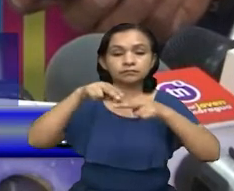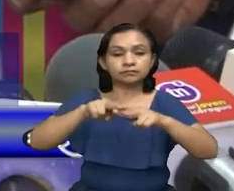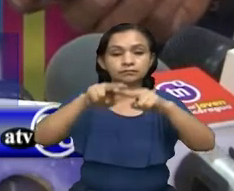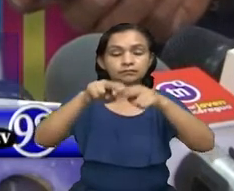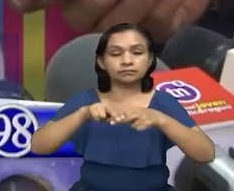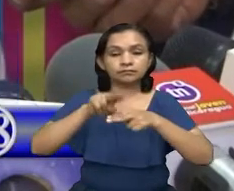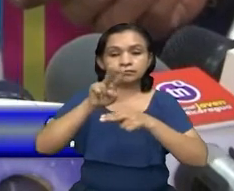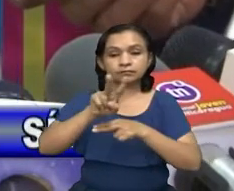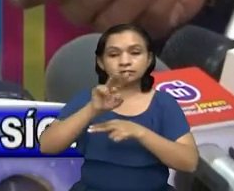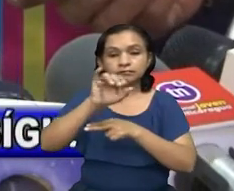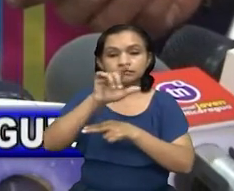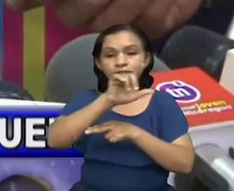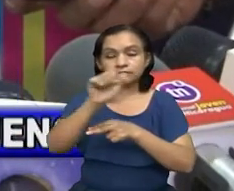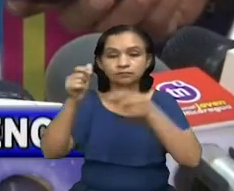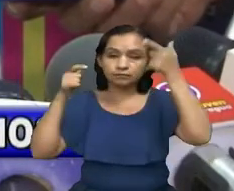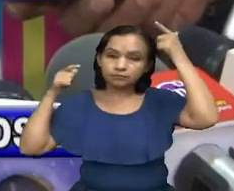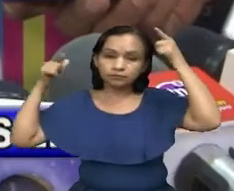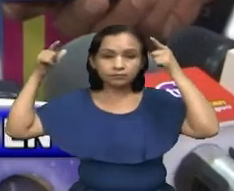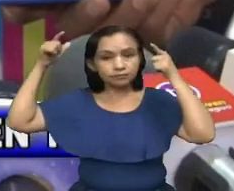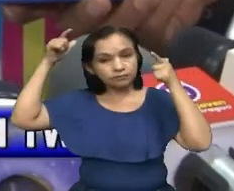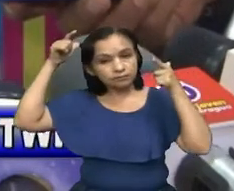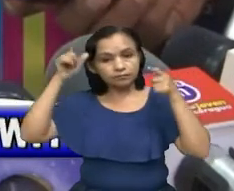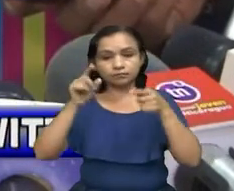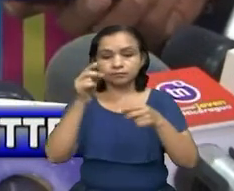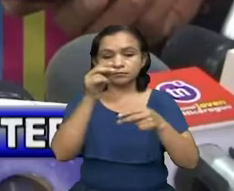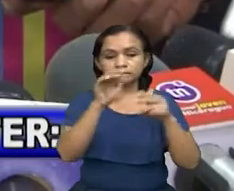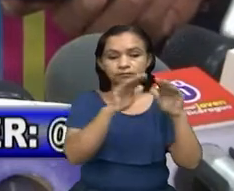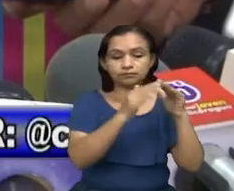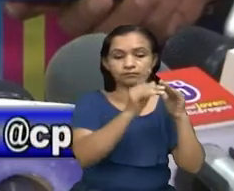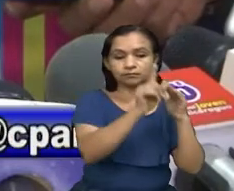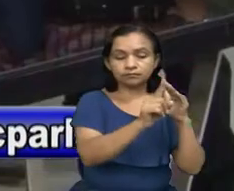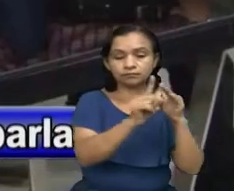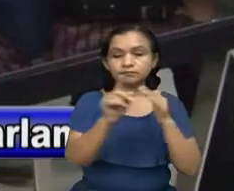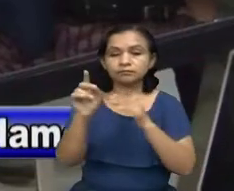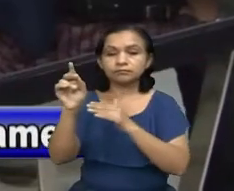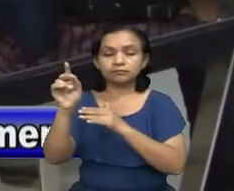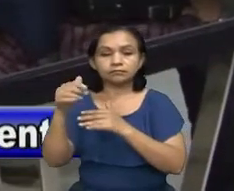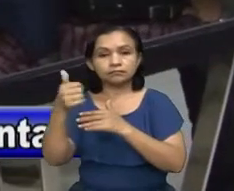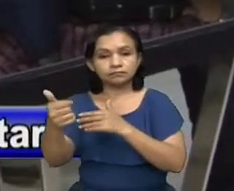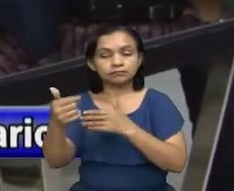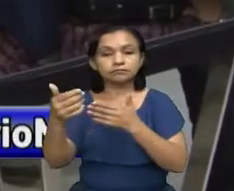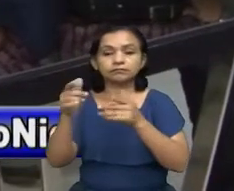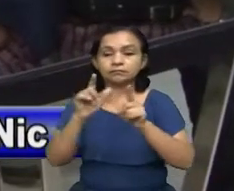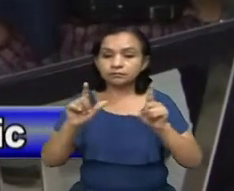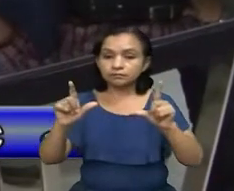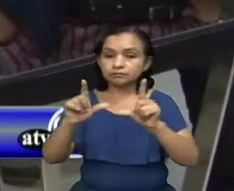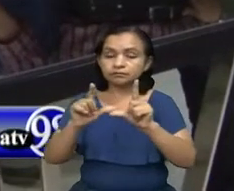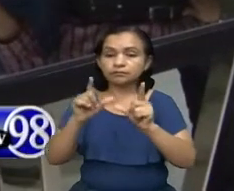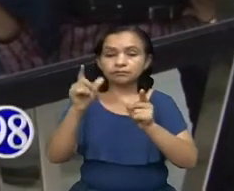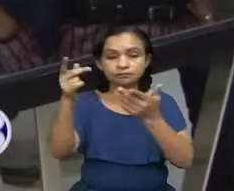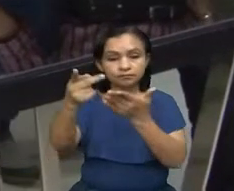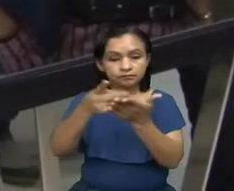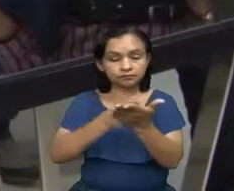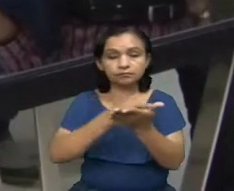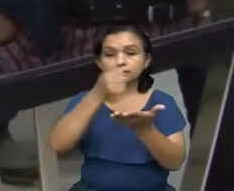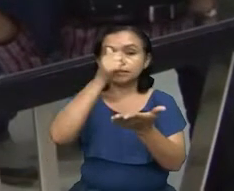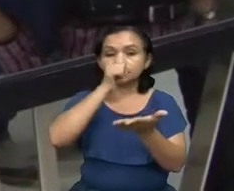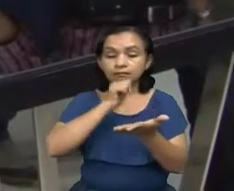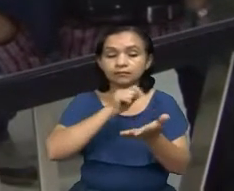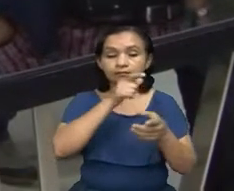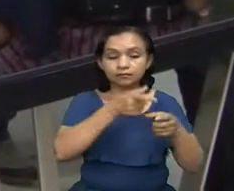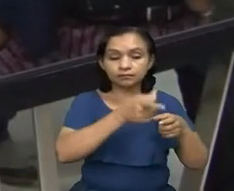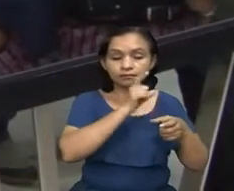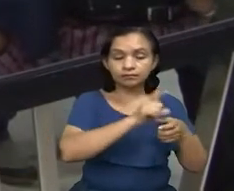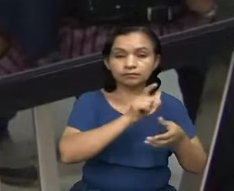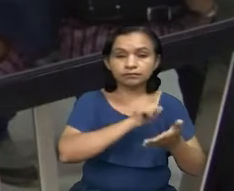en Villa Sandino, específicamente en la zona 1 y la comarca La Angostura. También realizarán entrega de proyectos de agua potable y